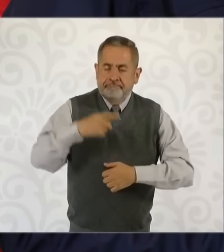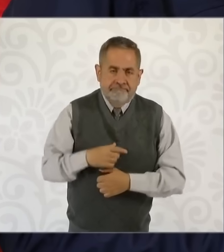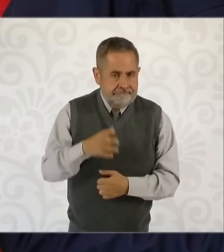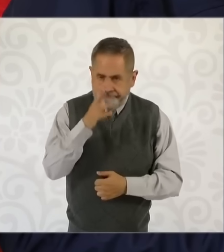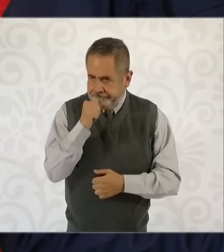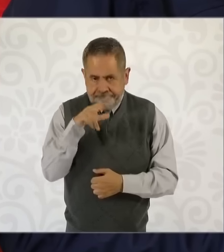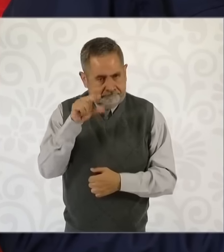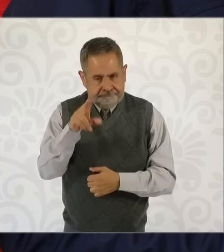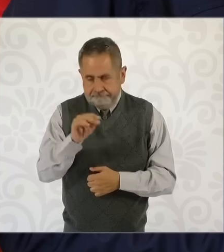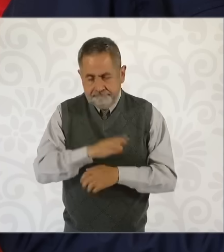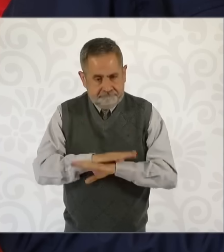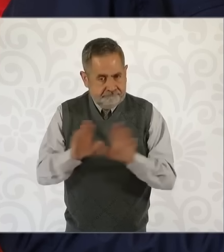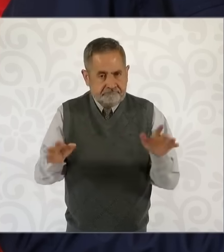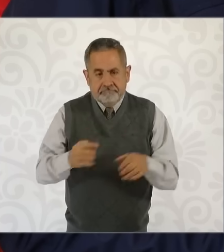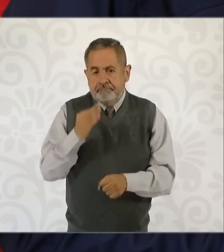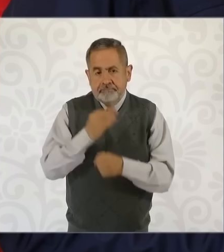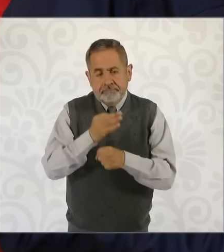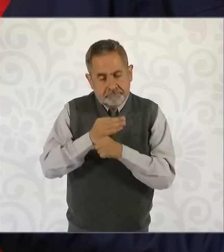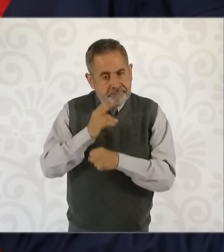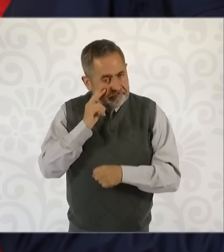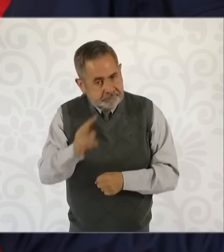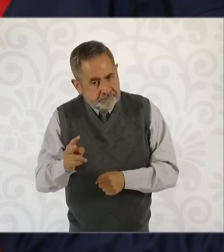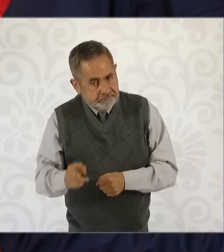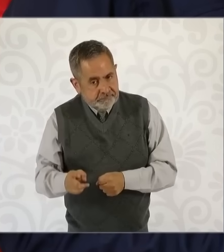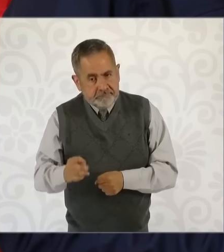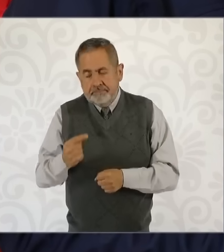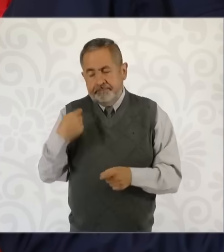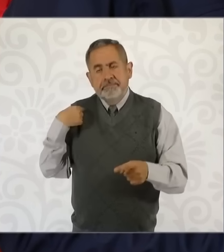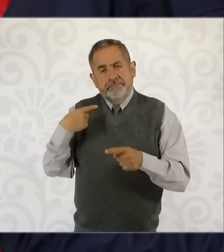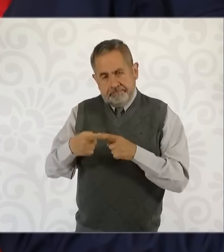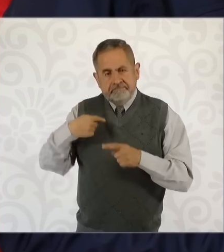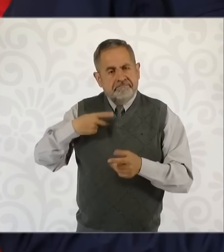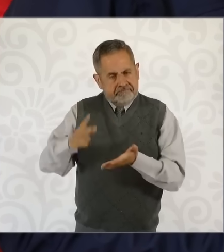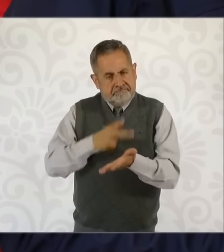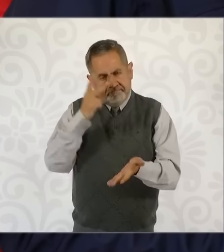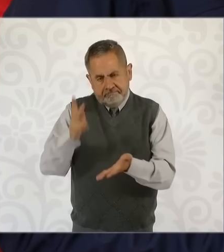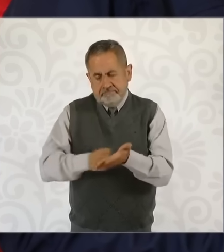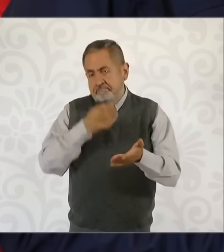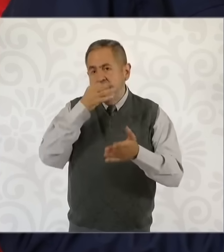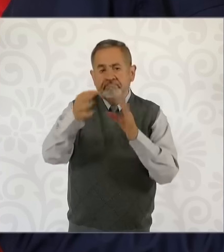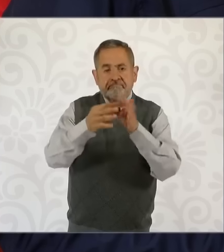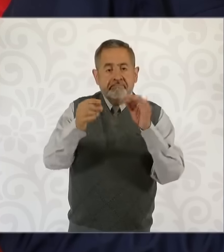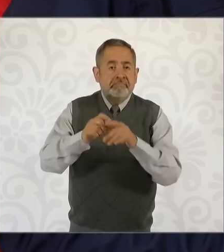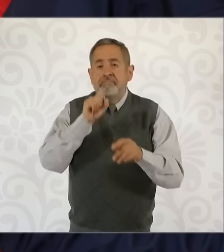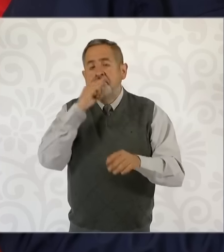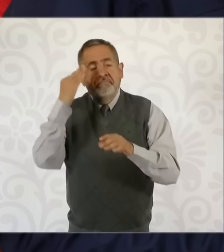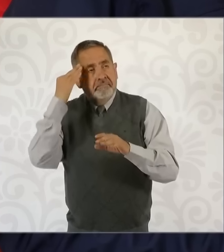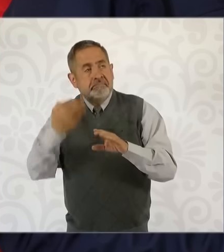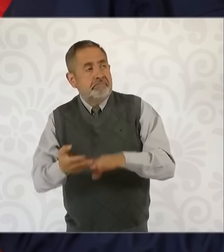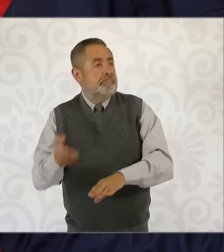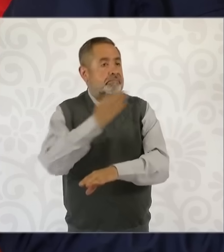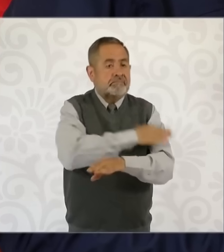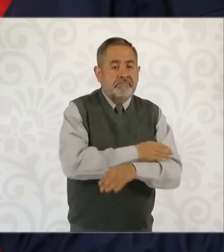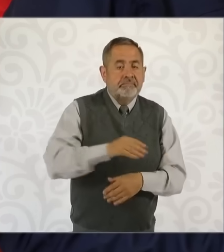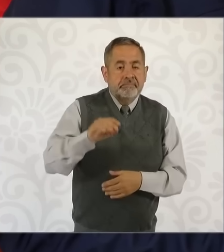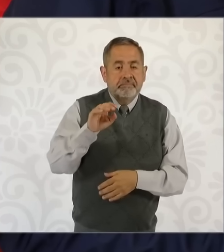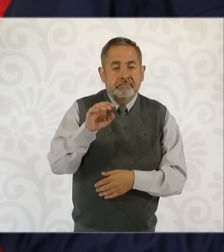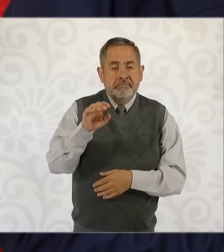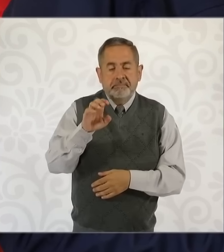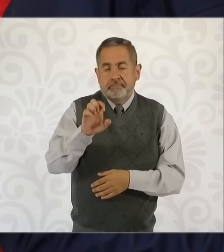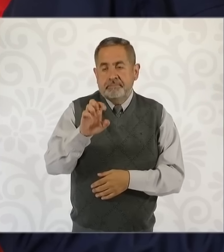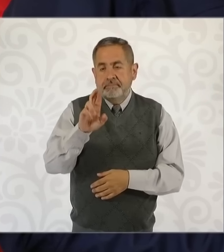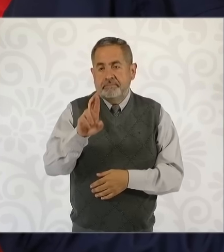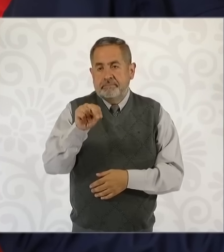de Nayarit, desde la época que mucho se ha hablado aquí de Ernesto Zedillo. Ernesto